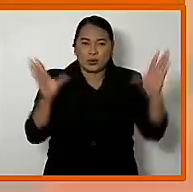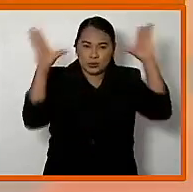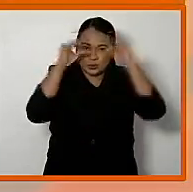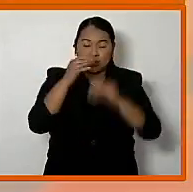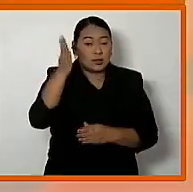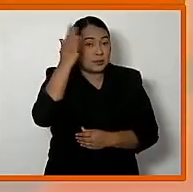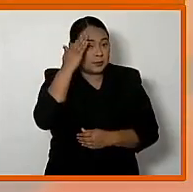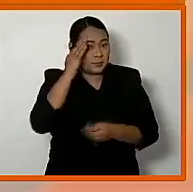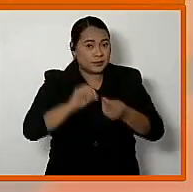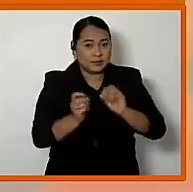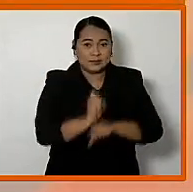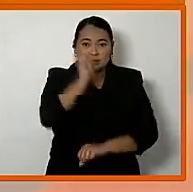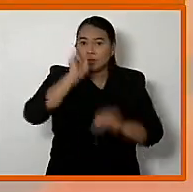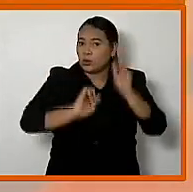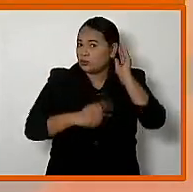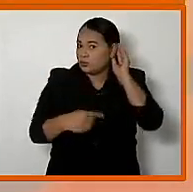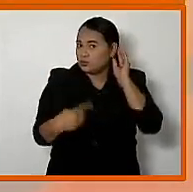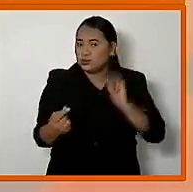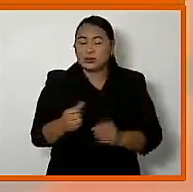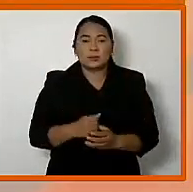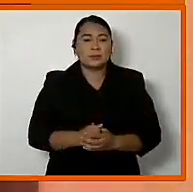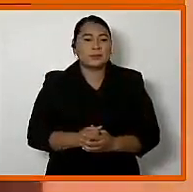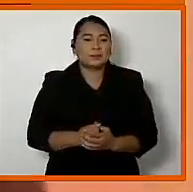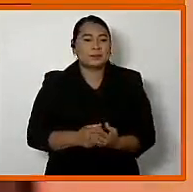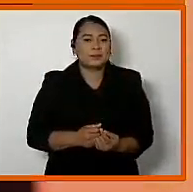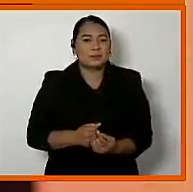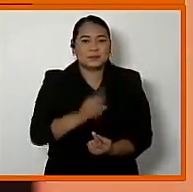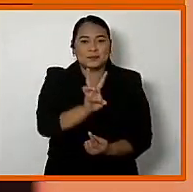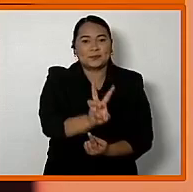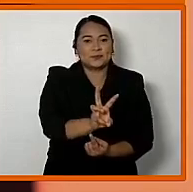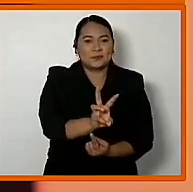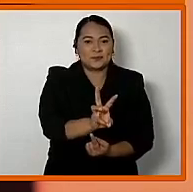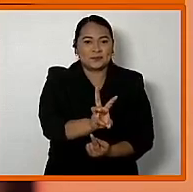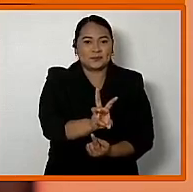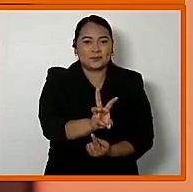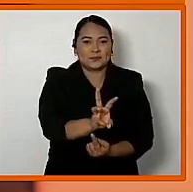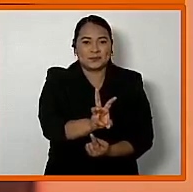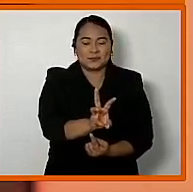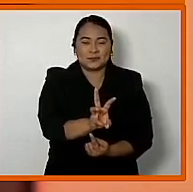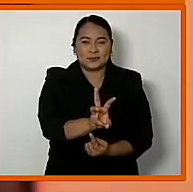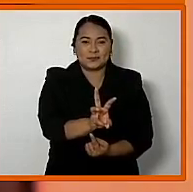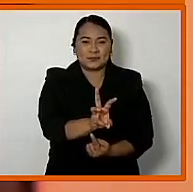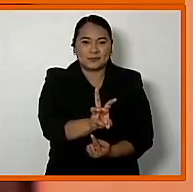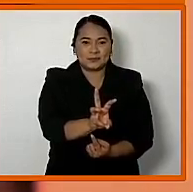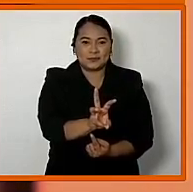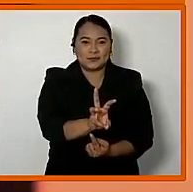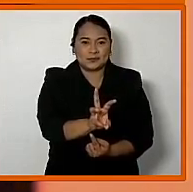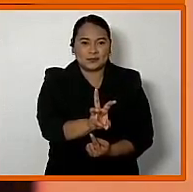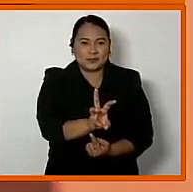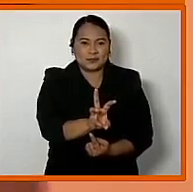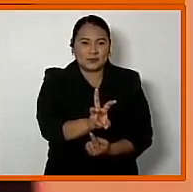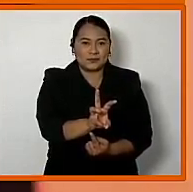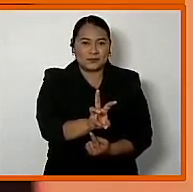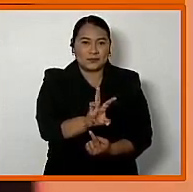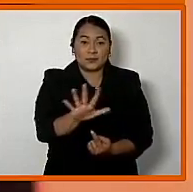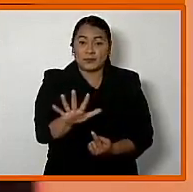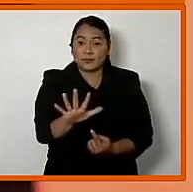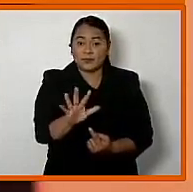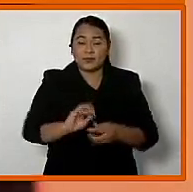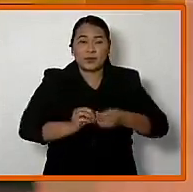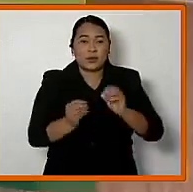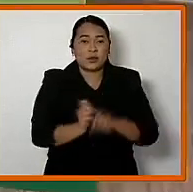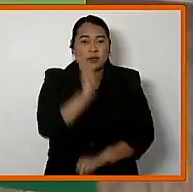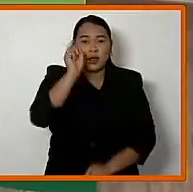dígito afortunado en esta mañana es el 6. Segundo dígito, este es el 5, número